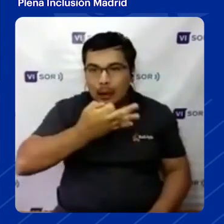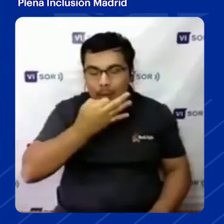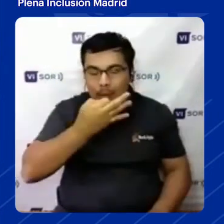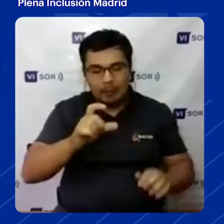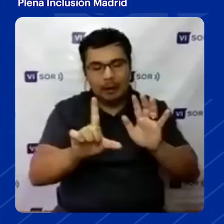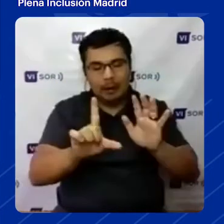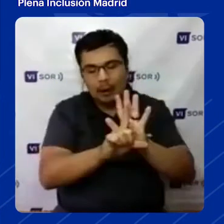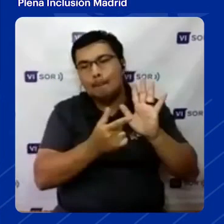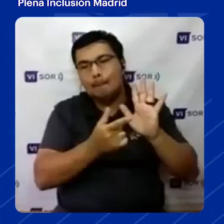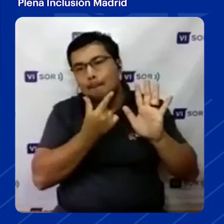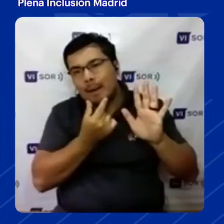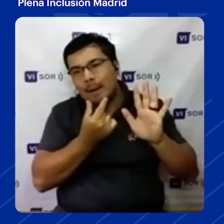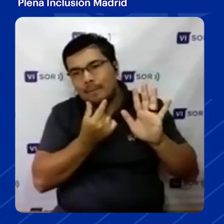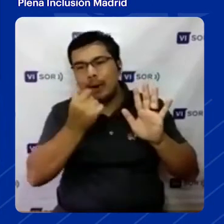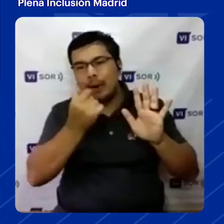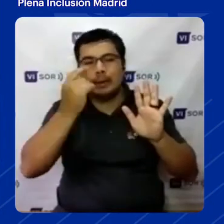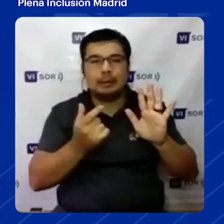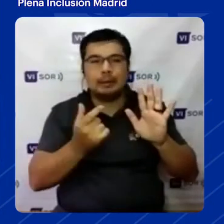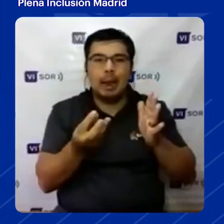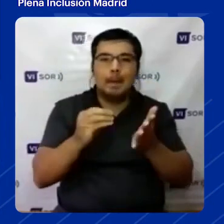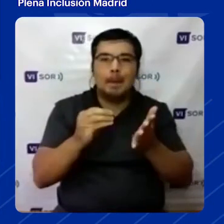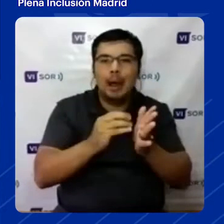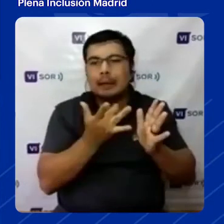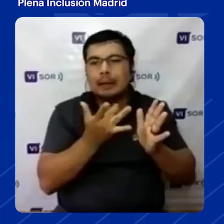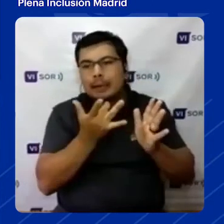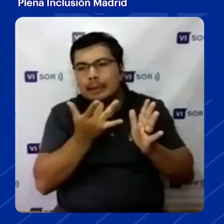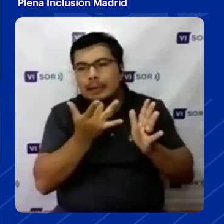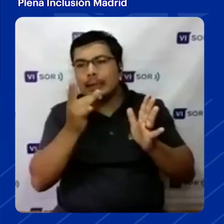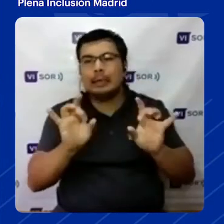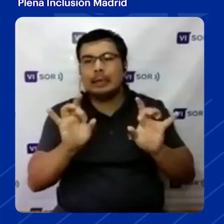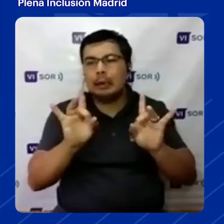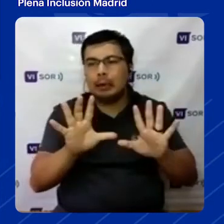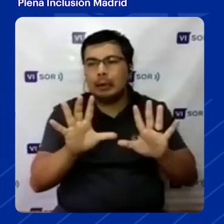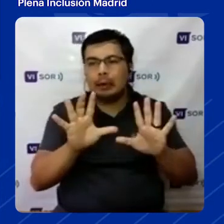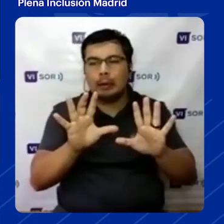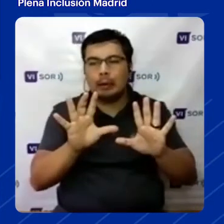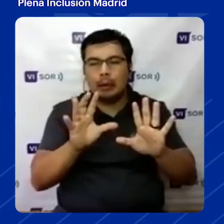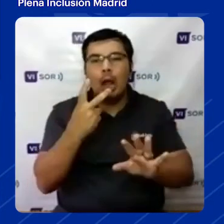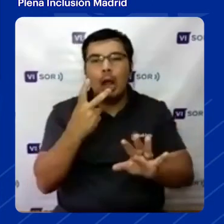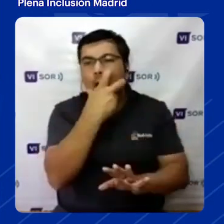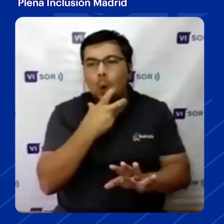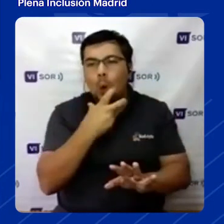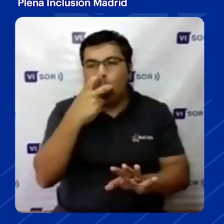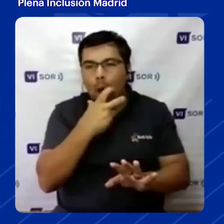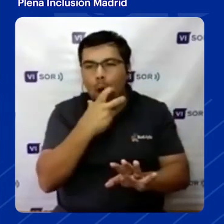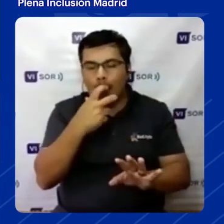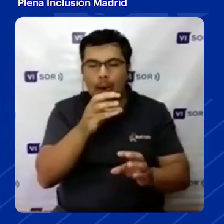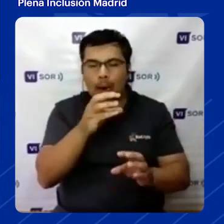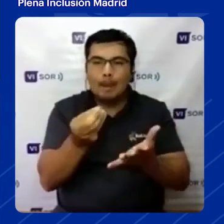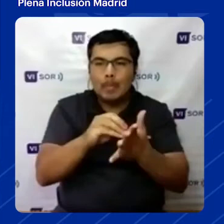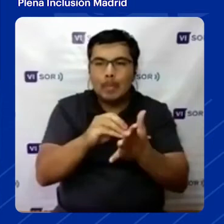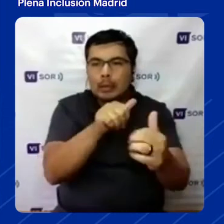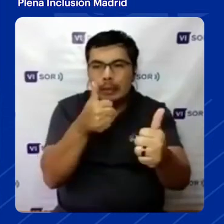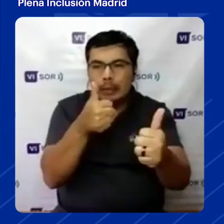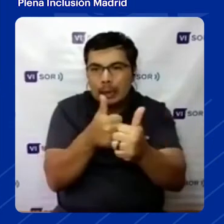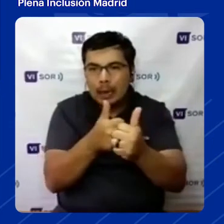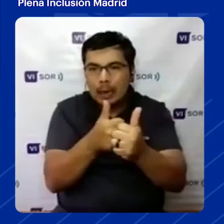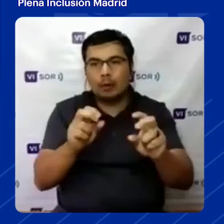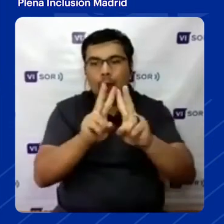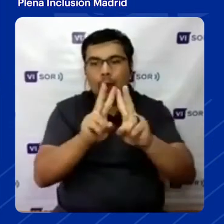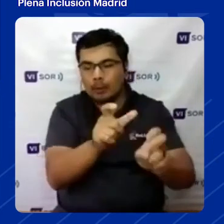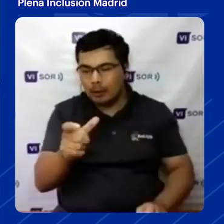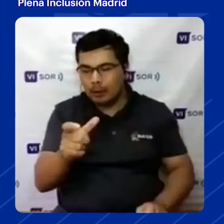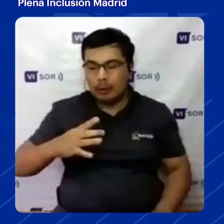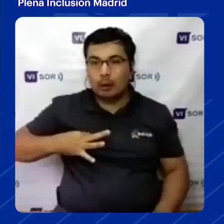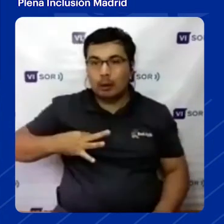que deberían tener un lenguaje más cercano a la ciudadanía, entre otras razones porque las leyes nos obligan y deberíamos saber